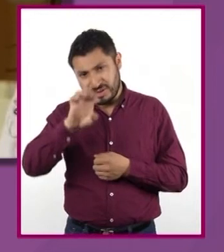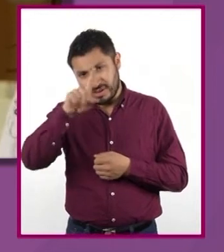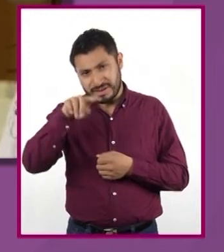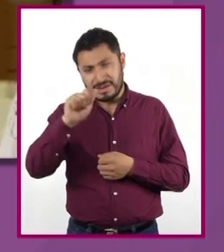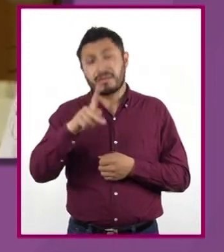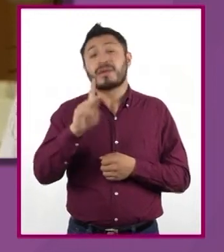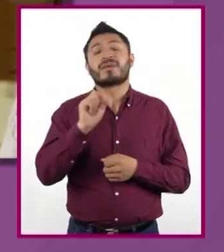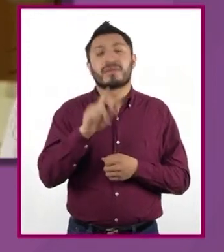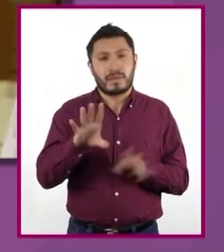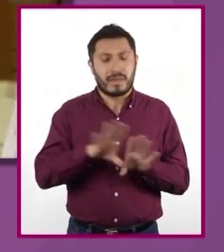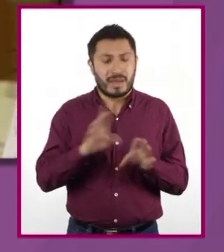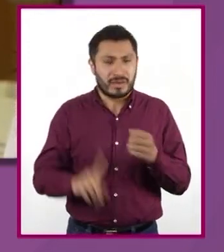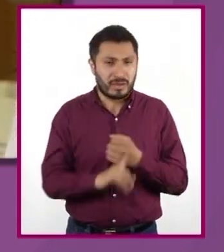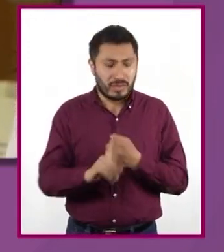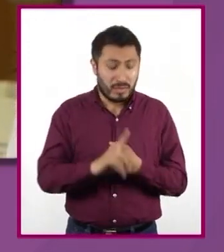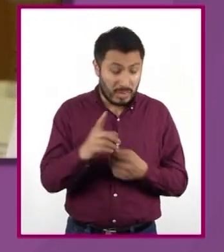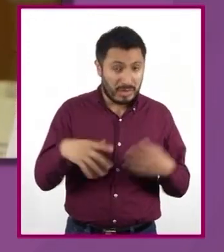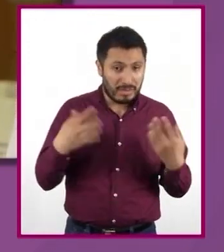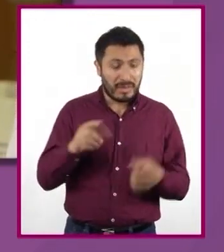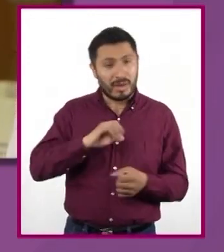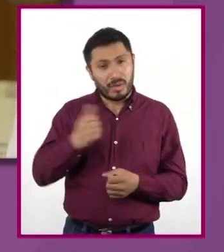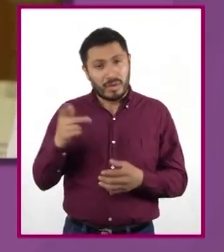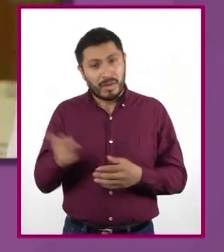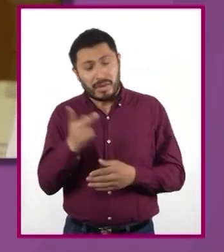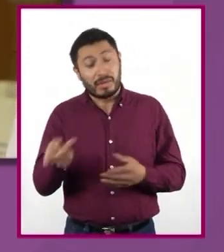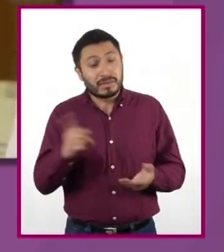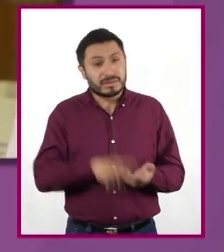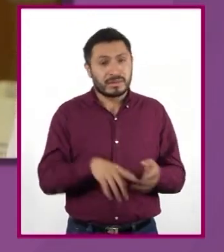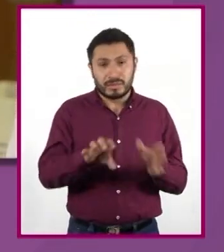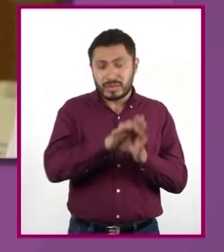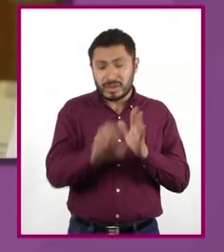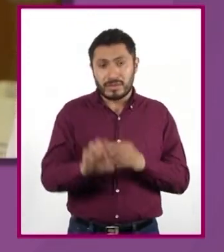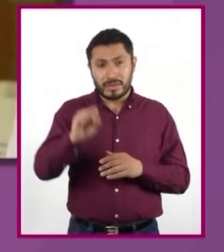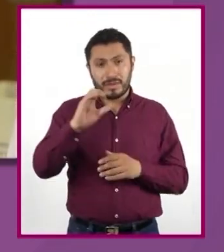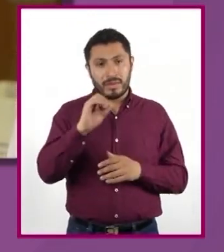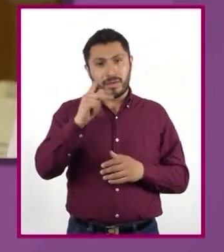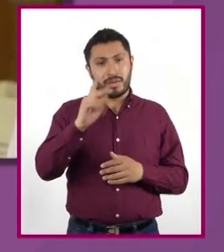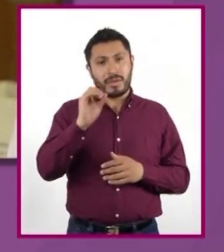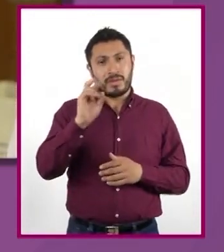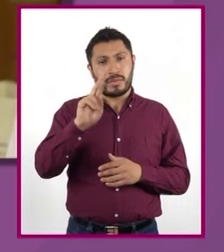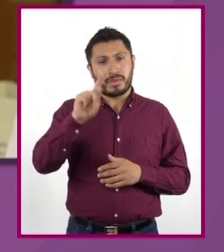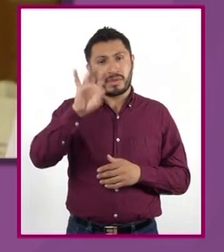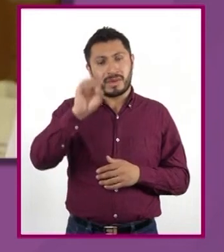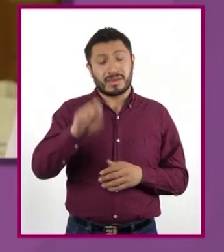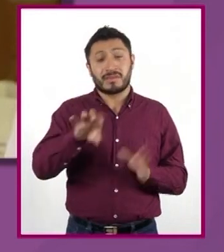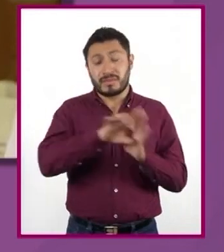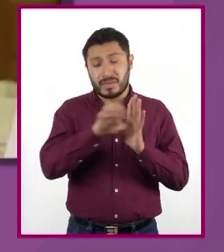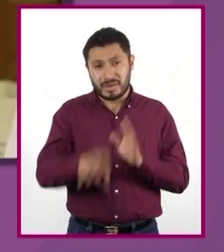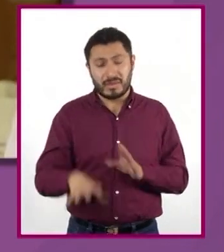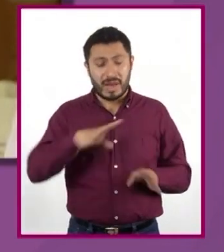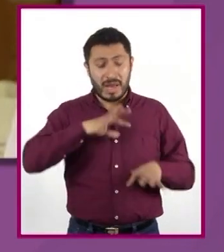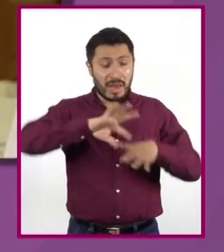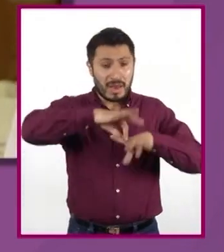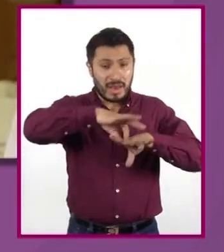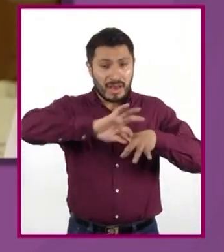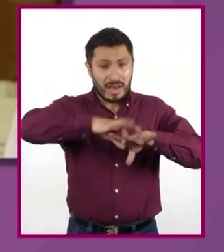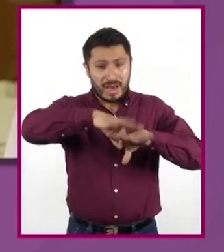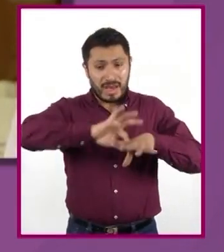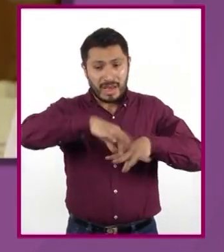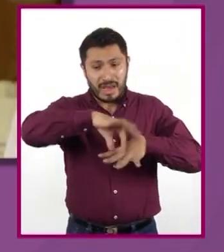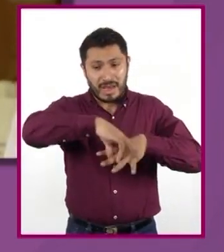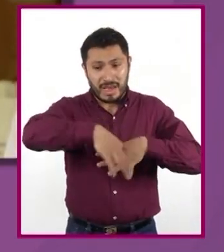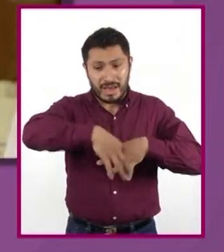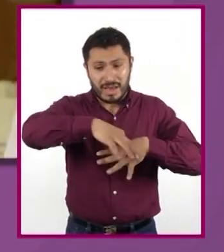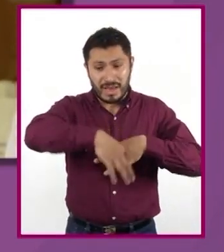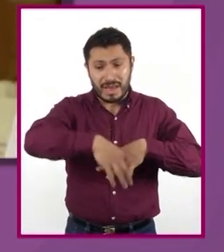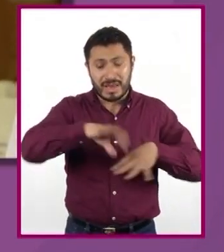estén implícitas otras preguntas. Por ejemplo, los soportes, ¿no? En este caso, se ha hablado mucho de que los anillos están hechos en una